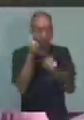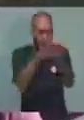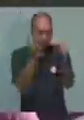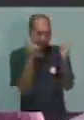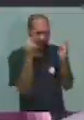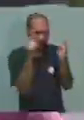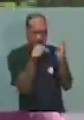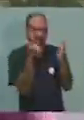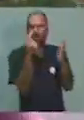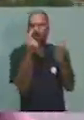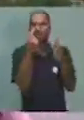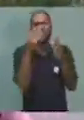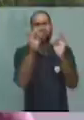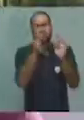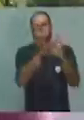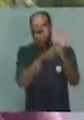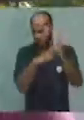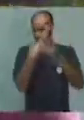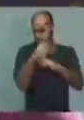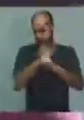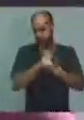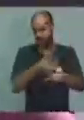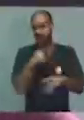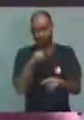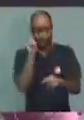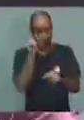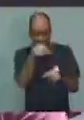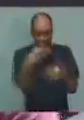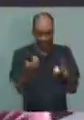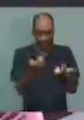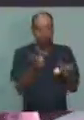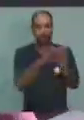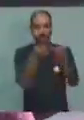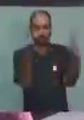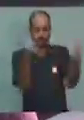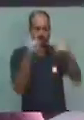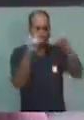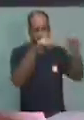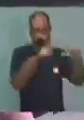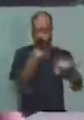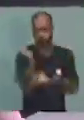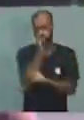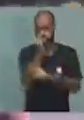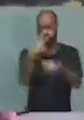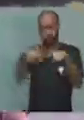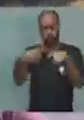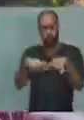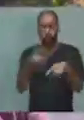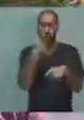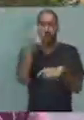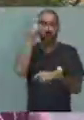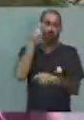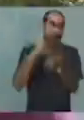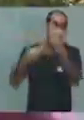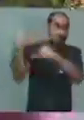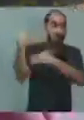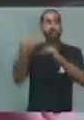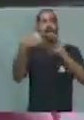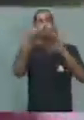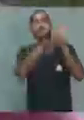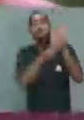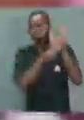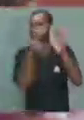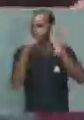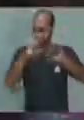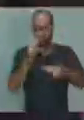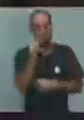yo no me canso de decirte que si nos visitas, vas a encontrar fotos y videos de nuestro colectivo. Y también podrás disfrutar de las emisiones anteriores, si así lo